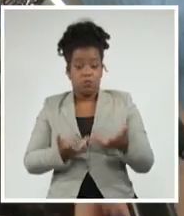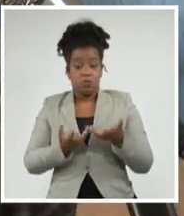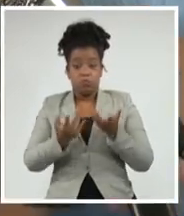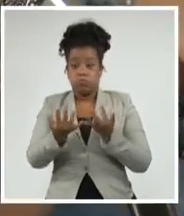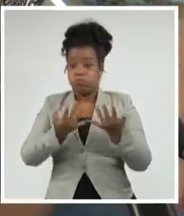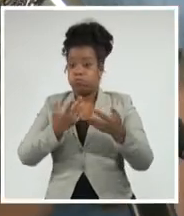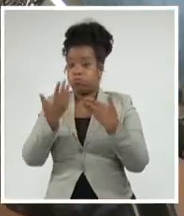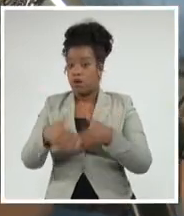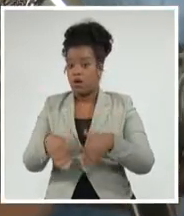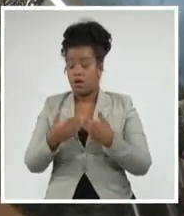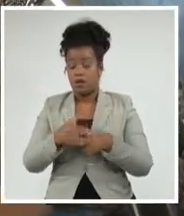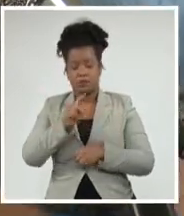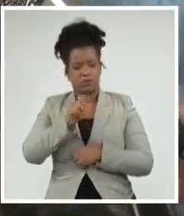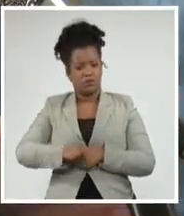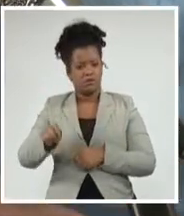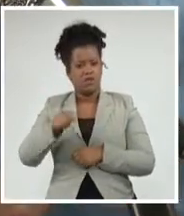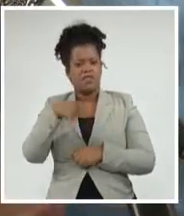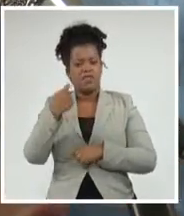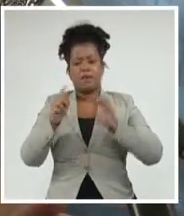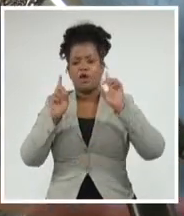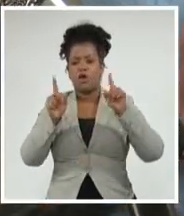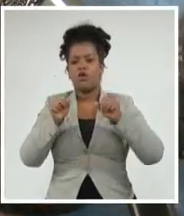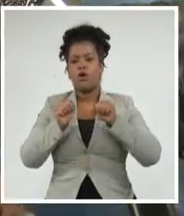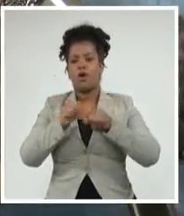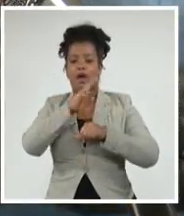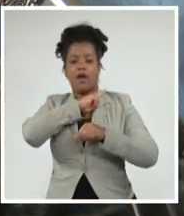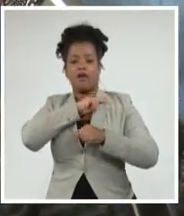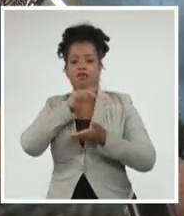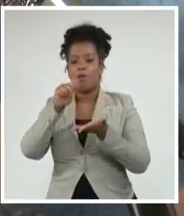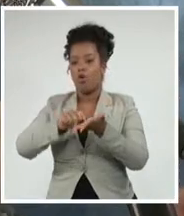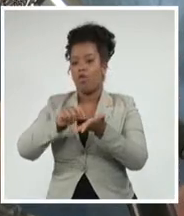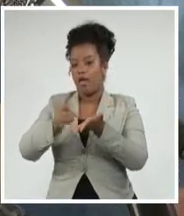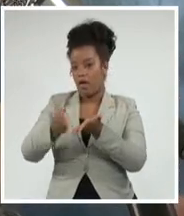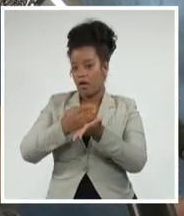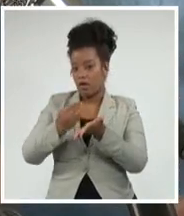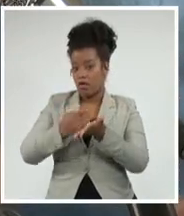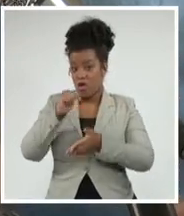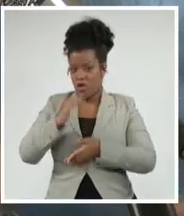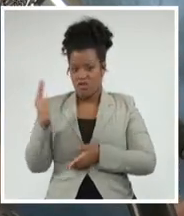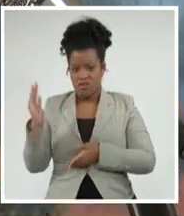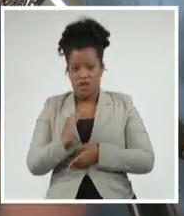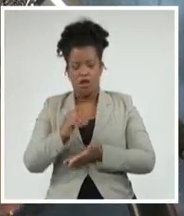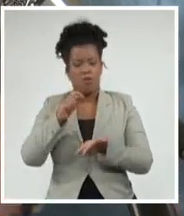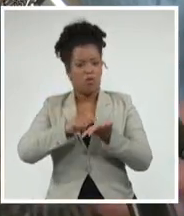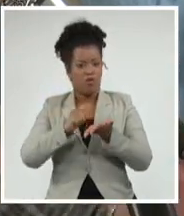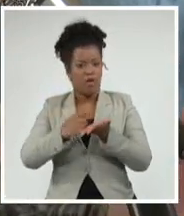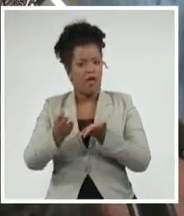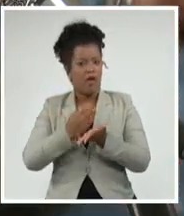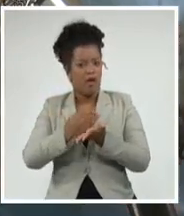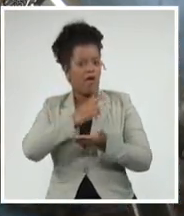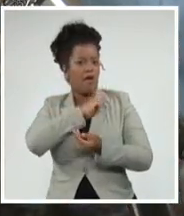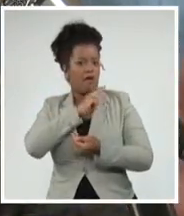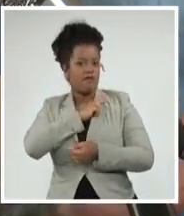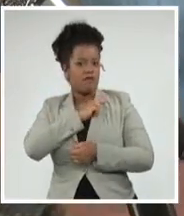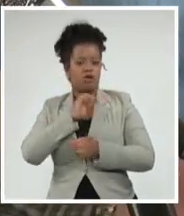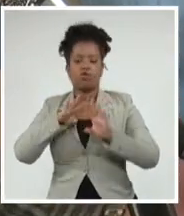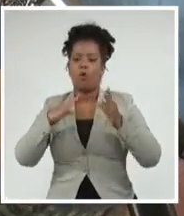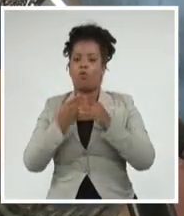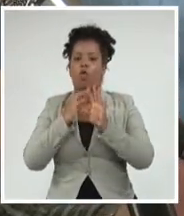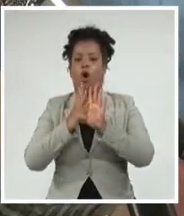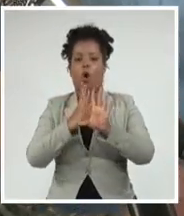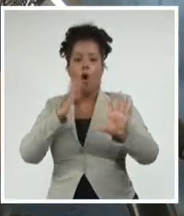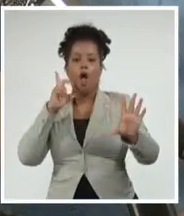Hay que reunirse con los administradores de las bodegas. Hoy visitamos varias bodegas. Y está lleno todo el mundo, la cola, el pollo,